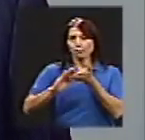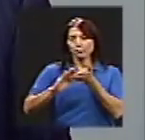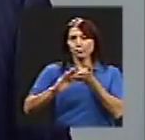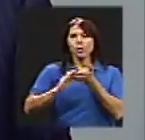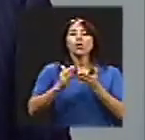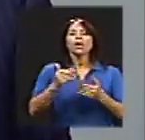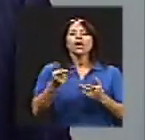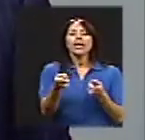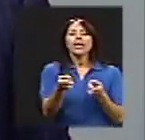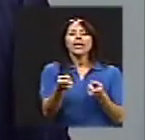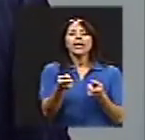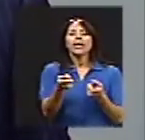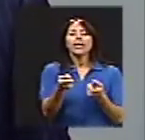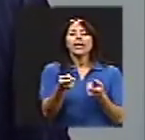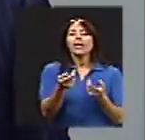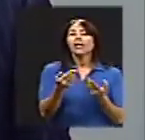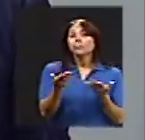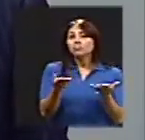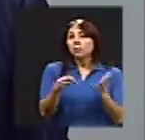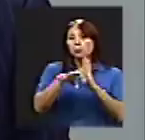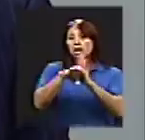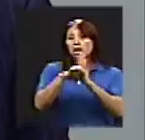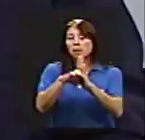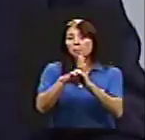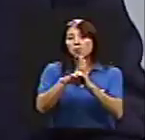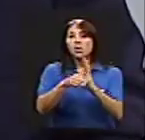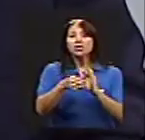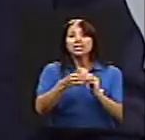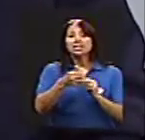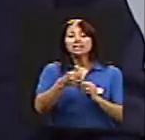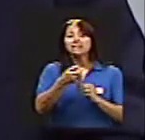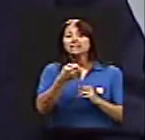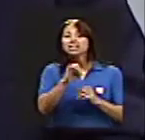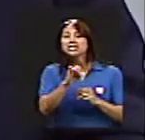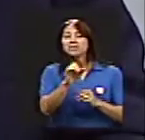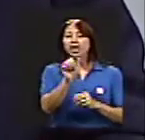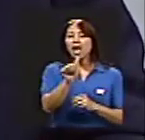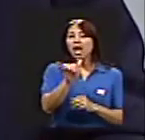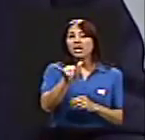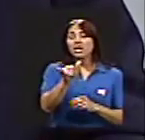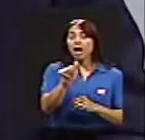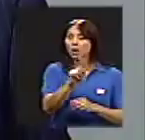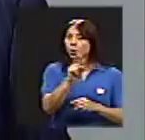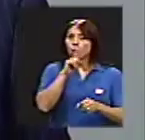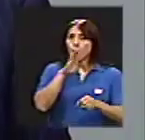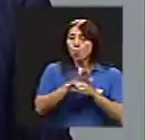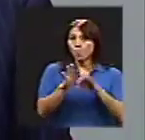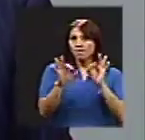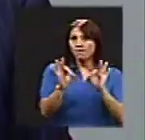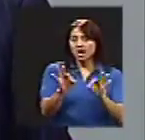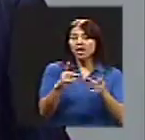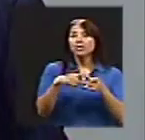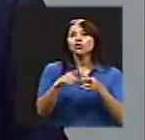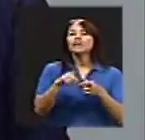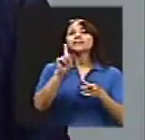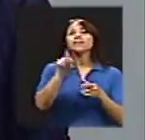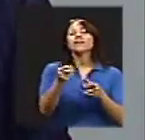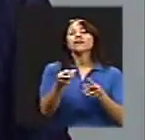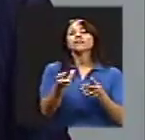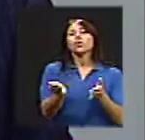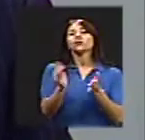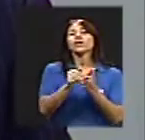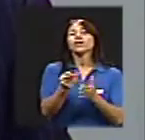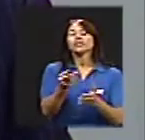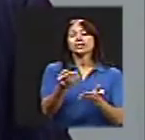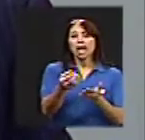que deben devolverle a los usuarios en caso de que le incumplan con los términos del contrato, si hay suspensiones,